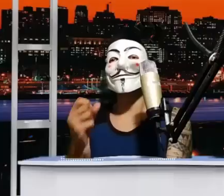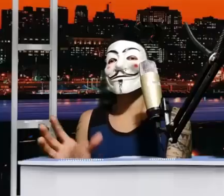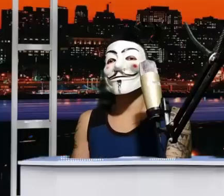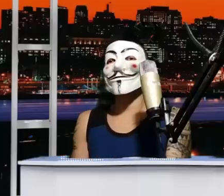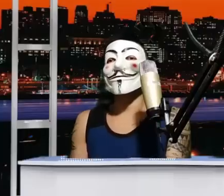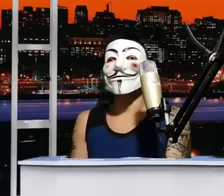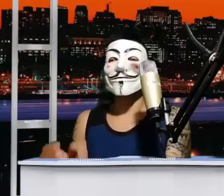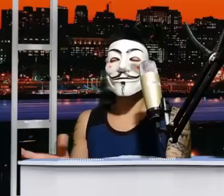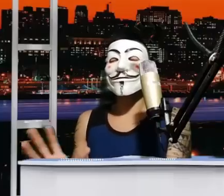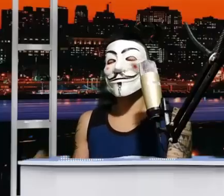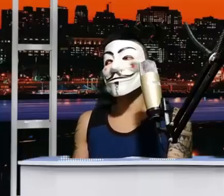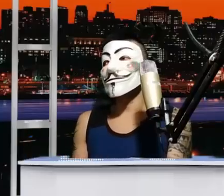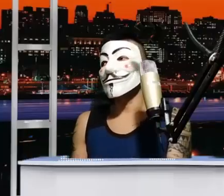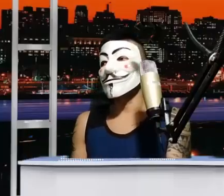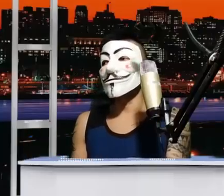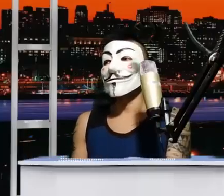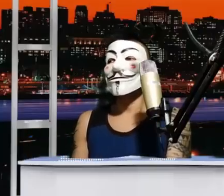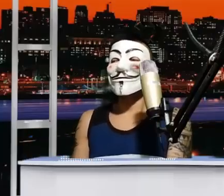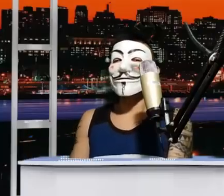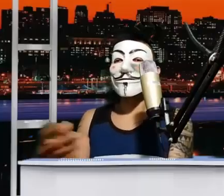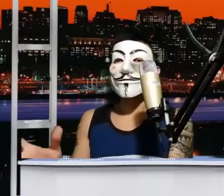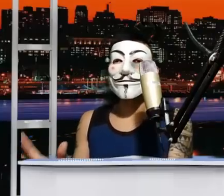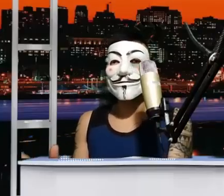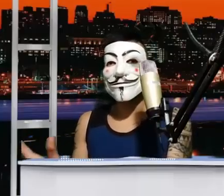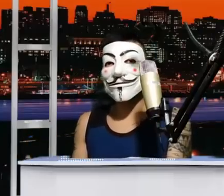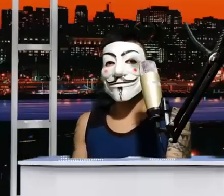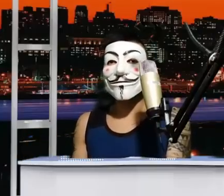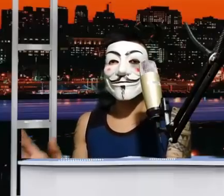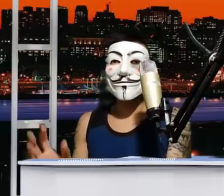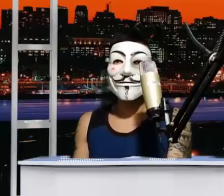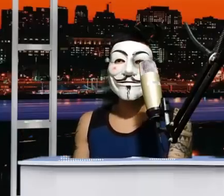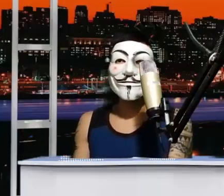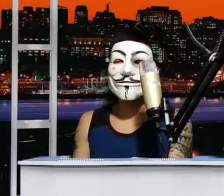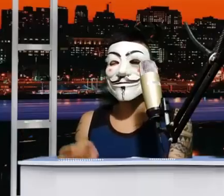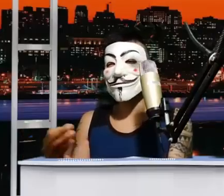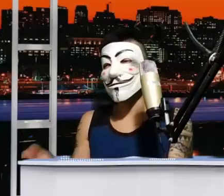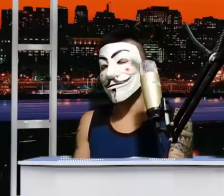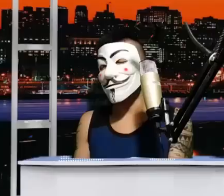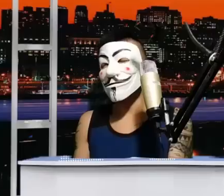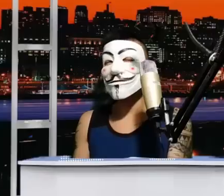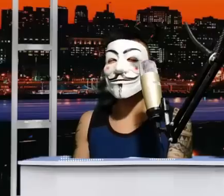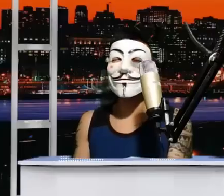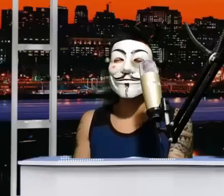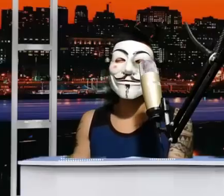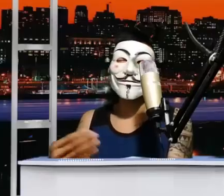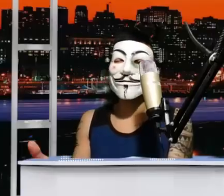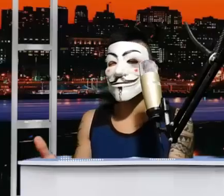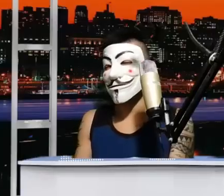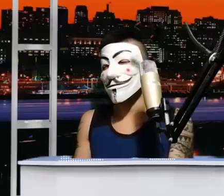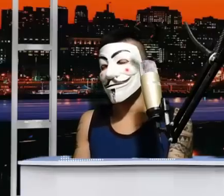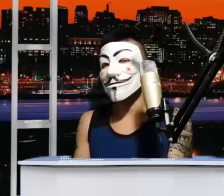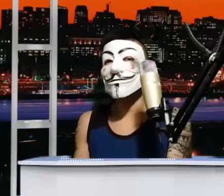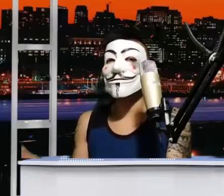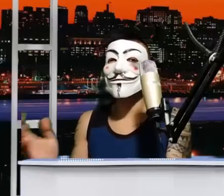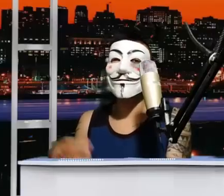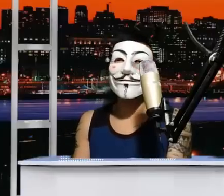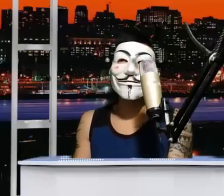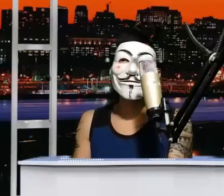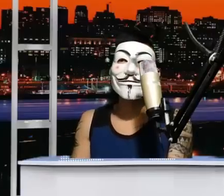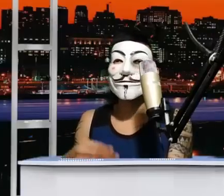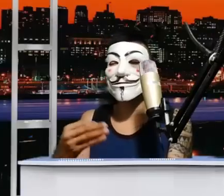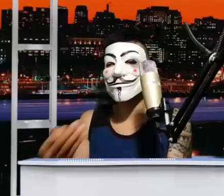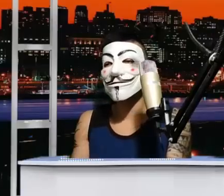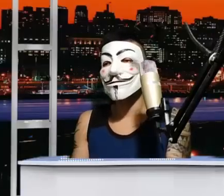señora. Pero bueno, no voy a decir de que la que aparece en ese video si es la Cristina Cornejo o si no es la Cristina Cornejo,